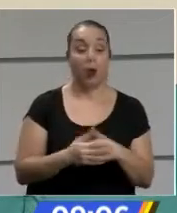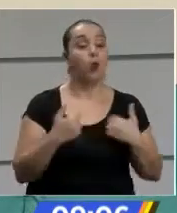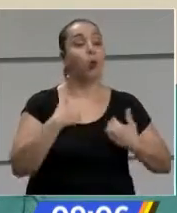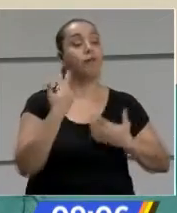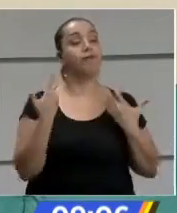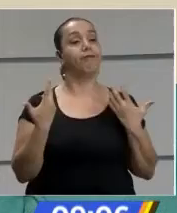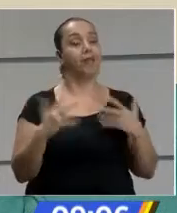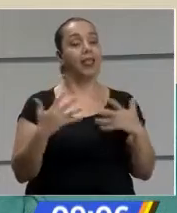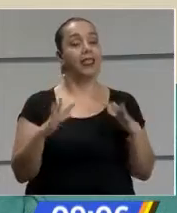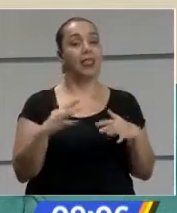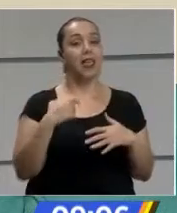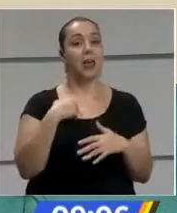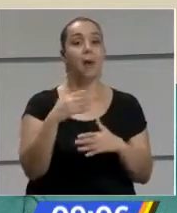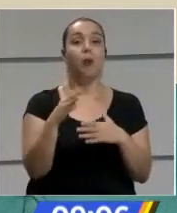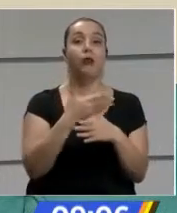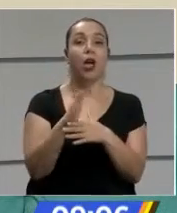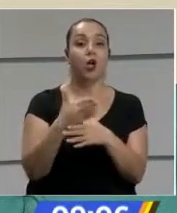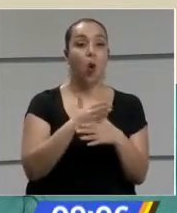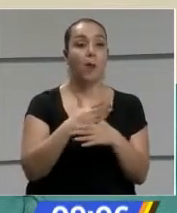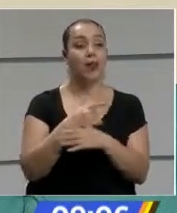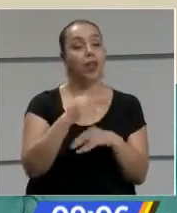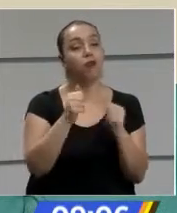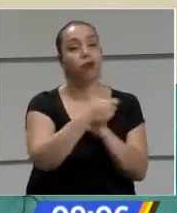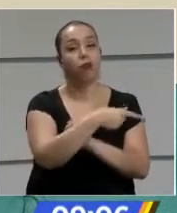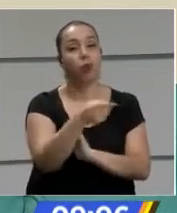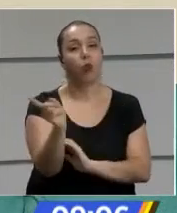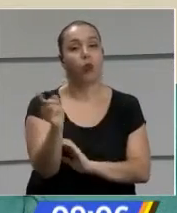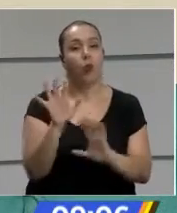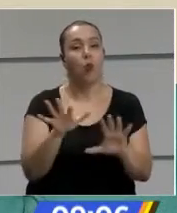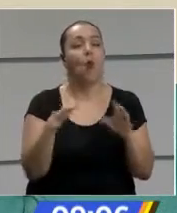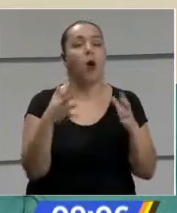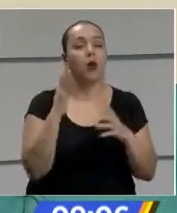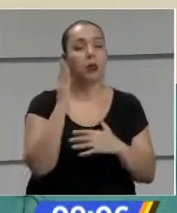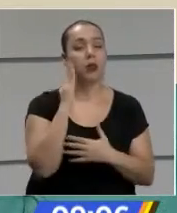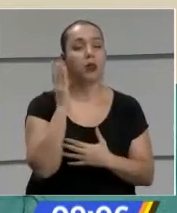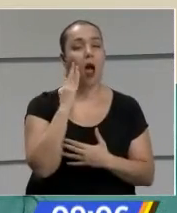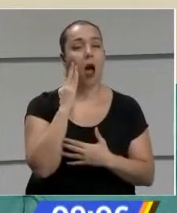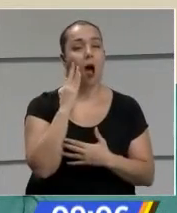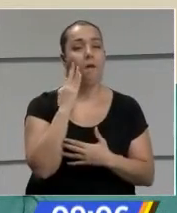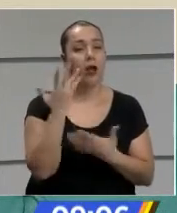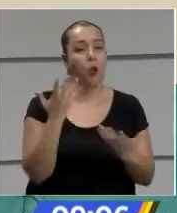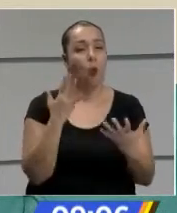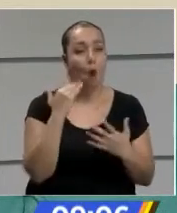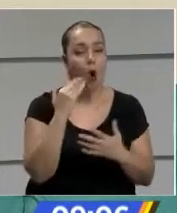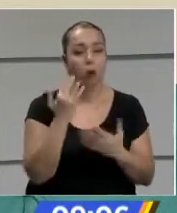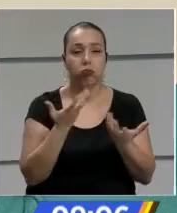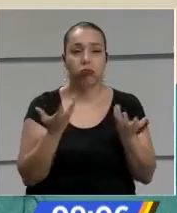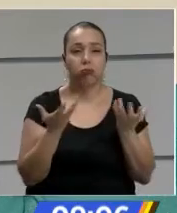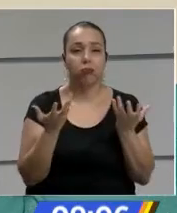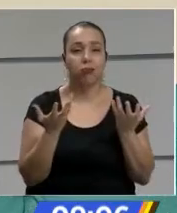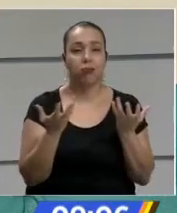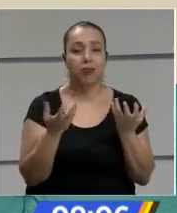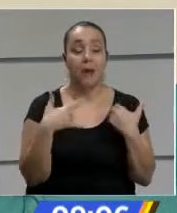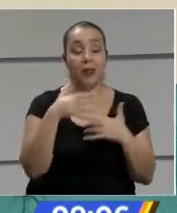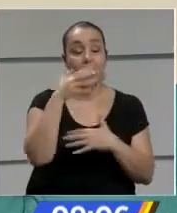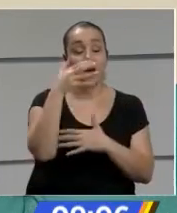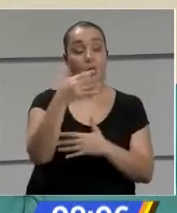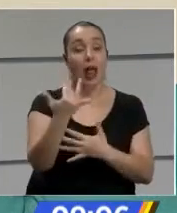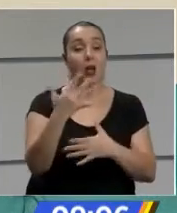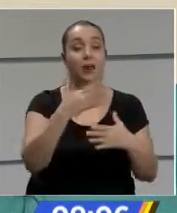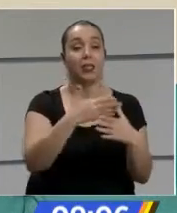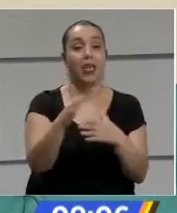eso vamos a compartir con ustedes, a ver qué tanto saben de la cultura afrocostarricense, ¿verdad? Y para eso vamos a